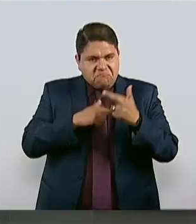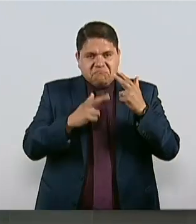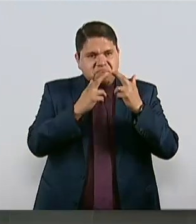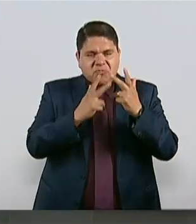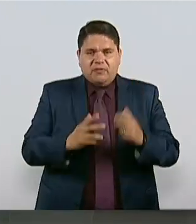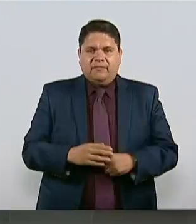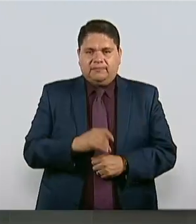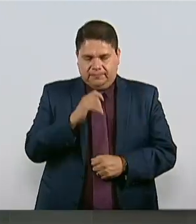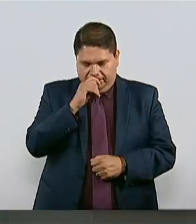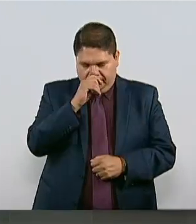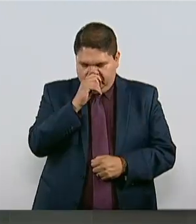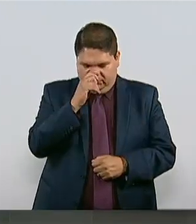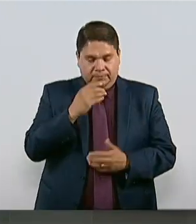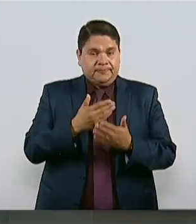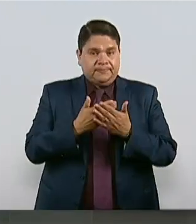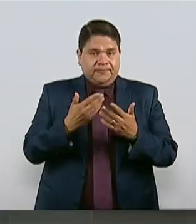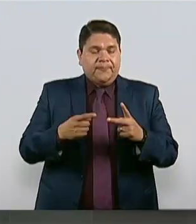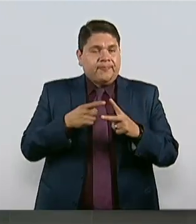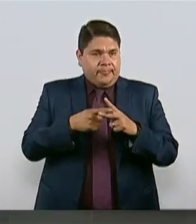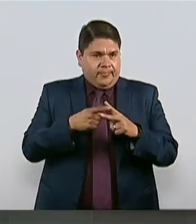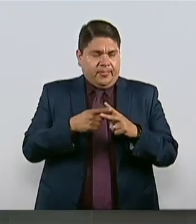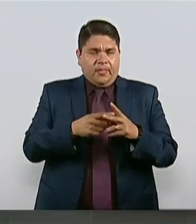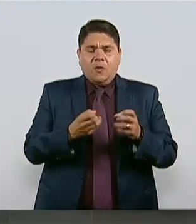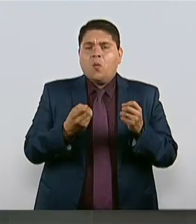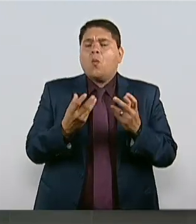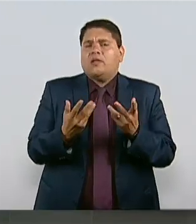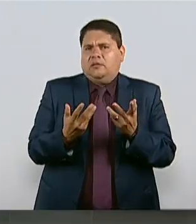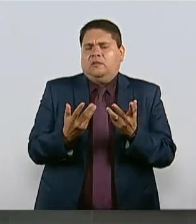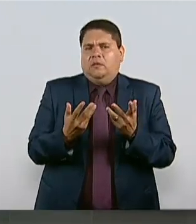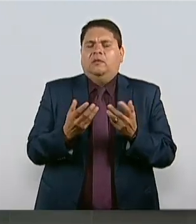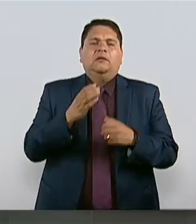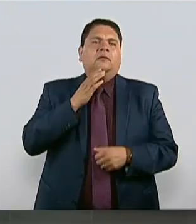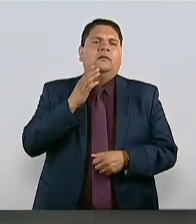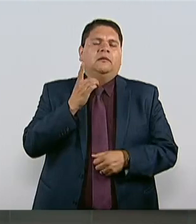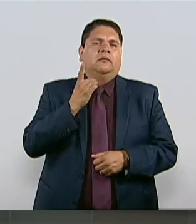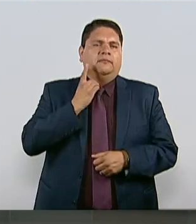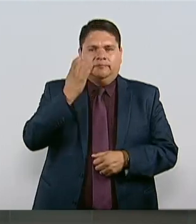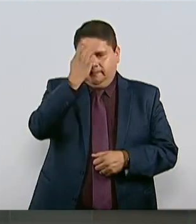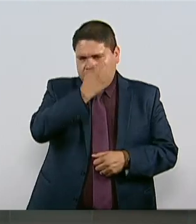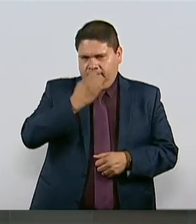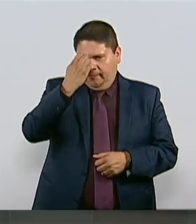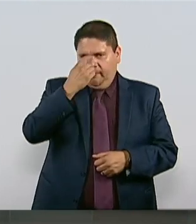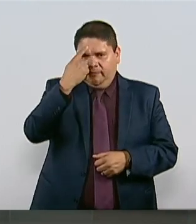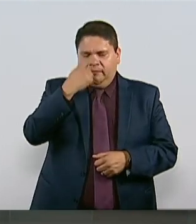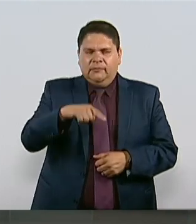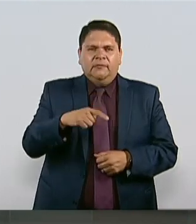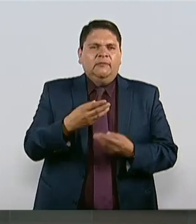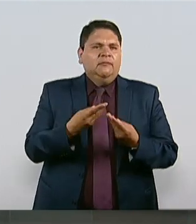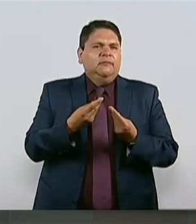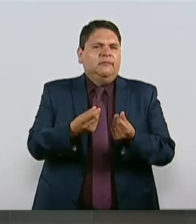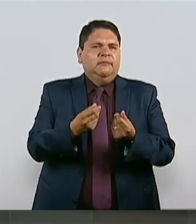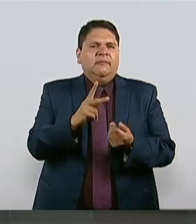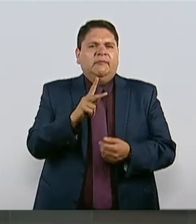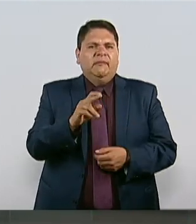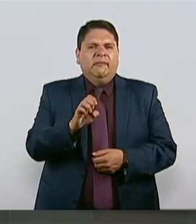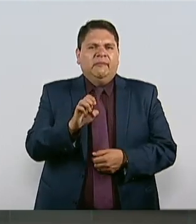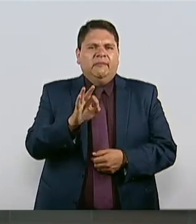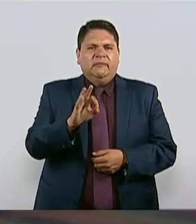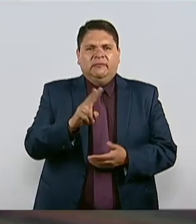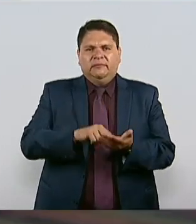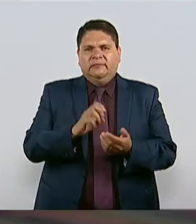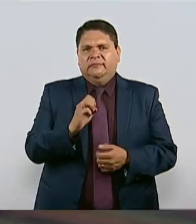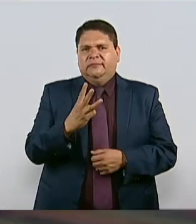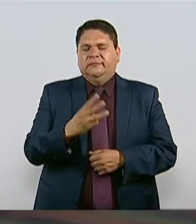¿Qué le parece si conocemos las cifras que se analizan por parte de la Cámara de Diputados rumbo al análisis del presupuesto de egresos? Veamos.